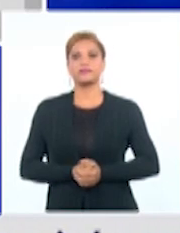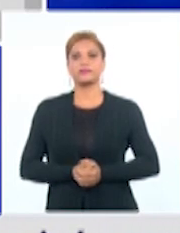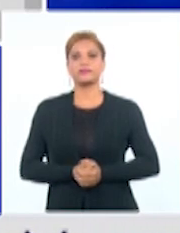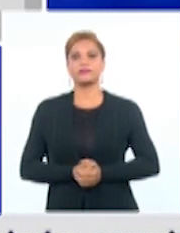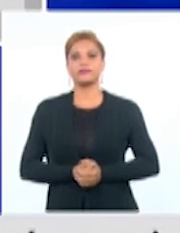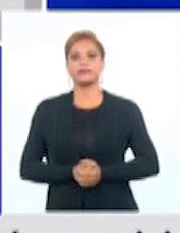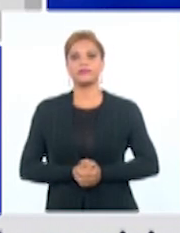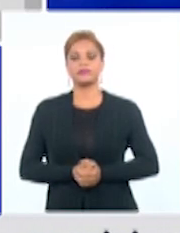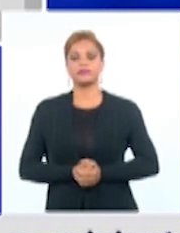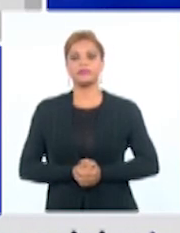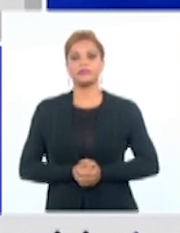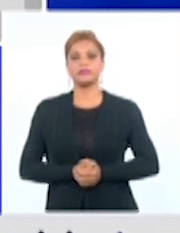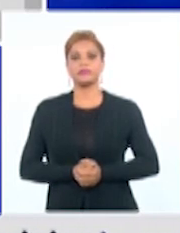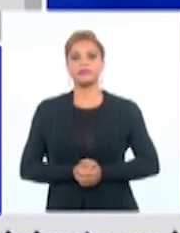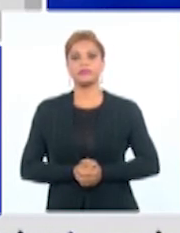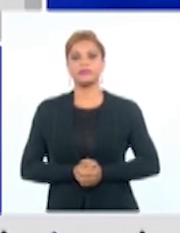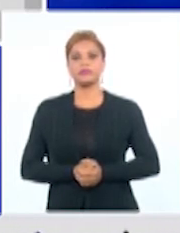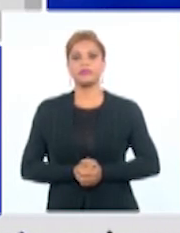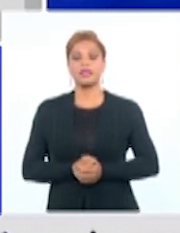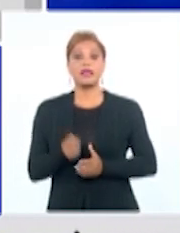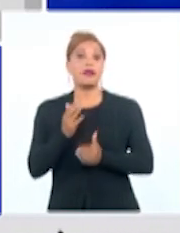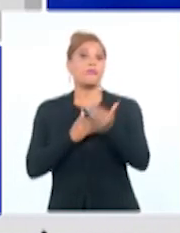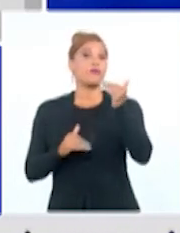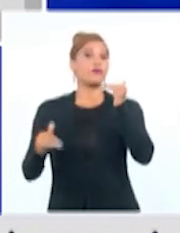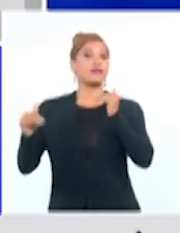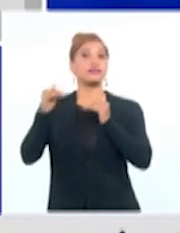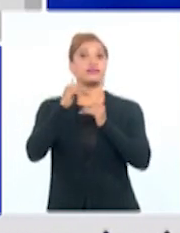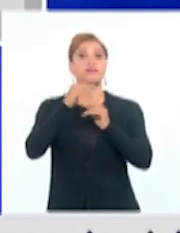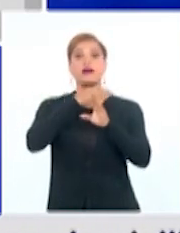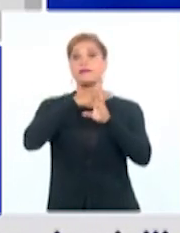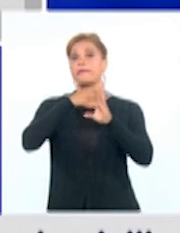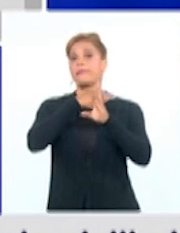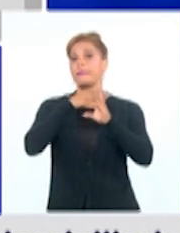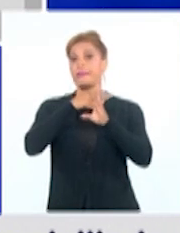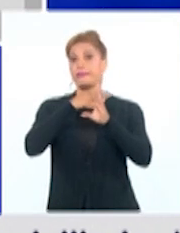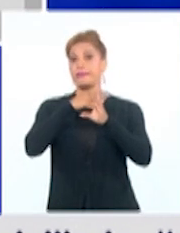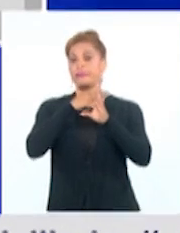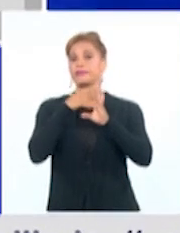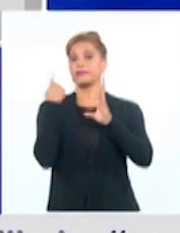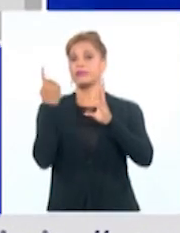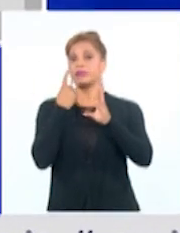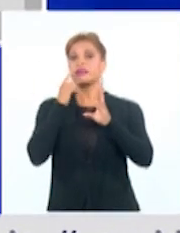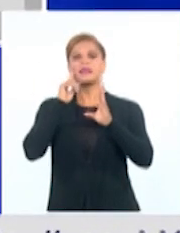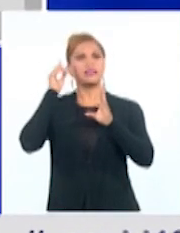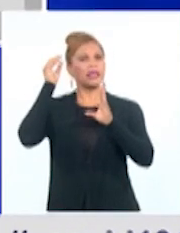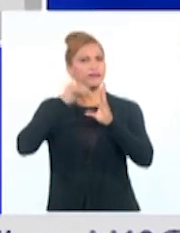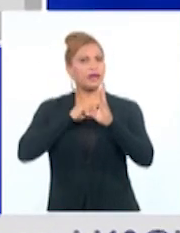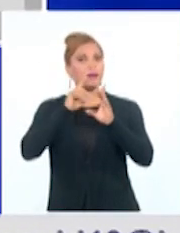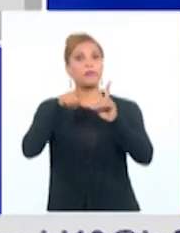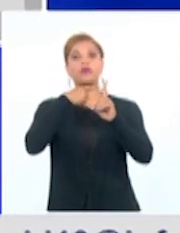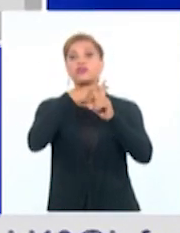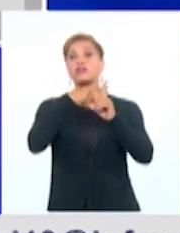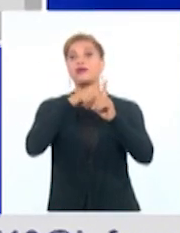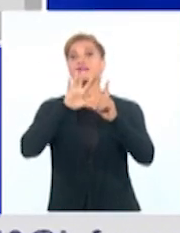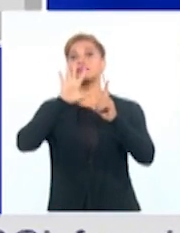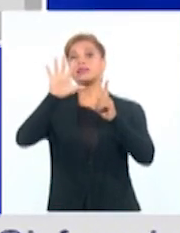este comportamiento, por encima de la media nacional, que como ya yo dije, la positividad nacional